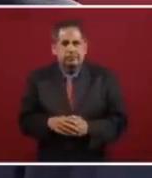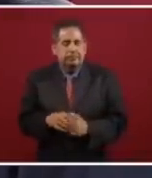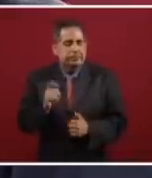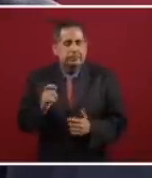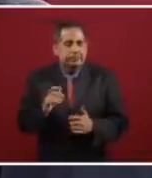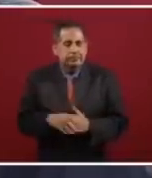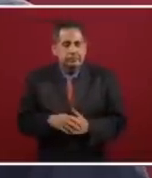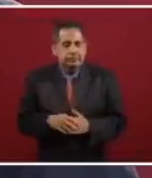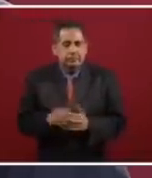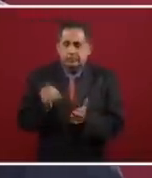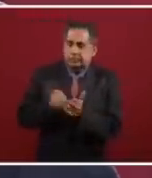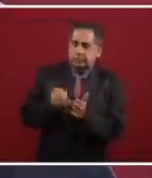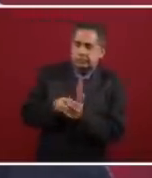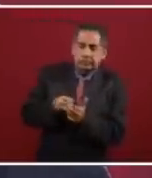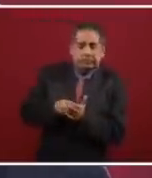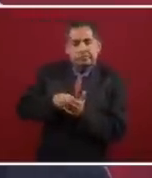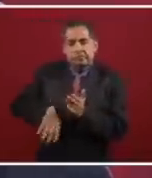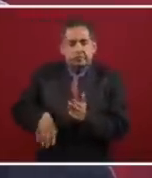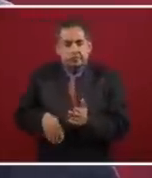quienes evaden impuestos